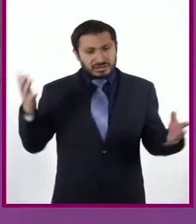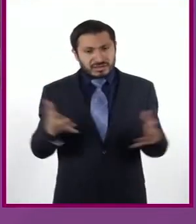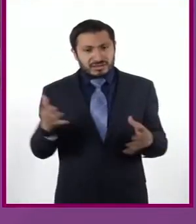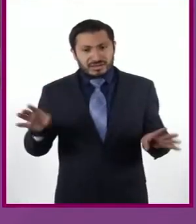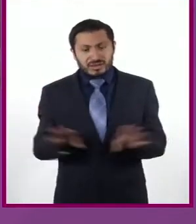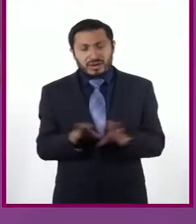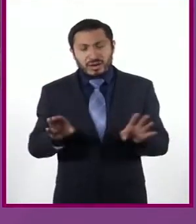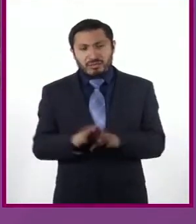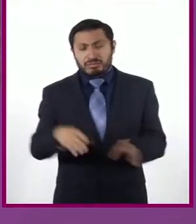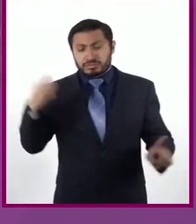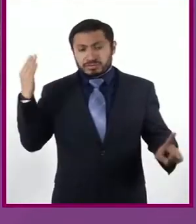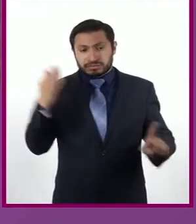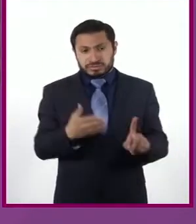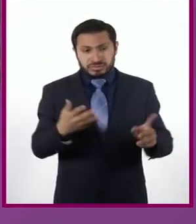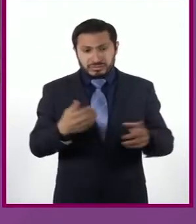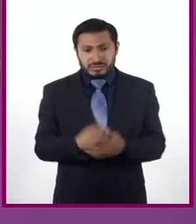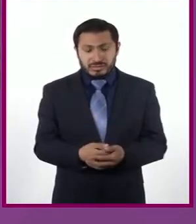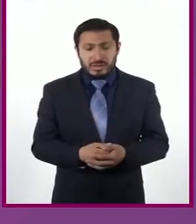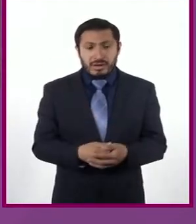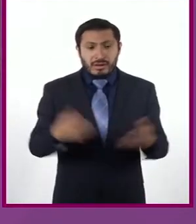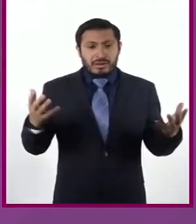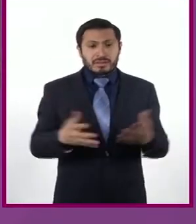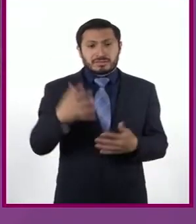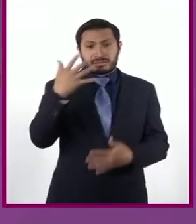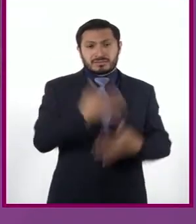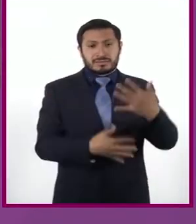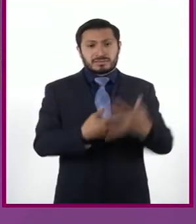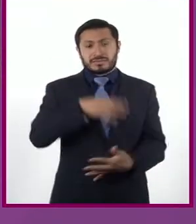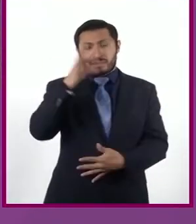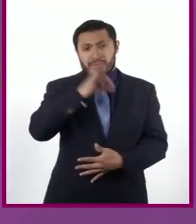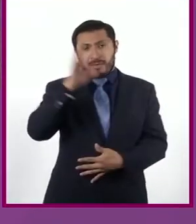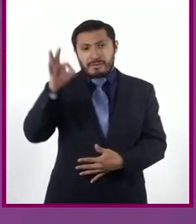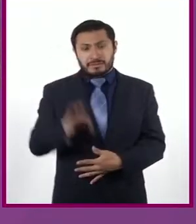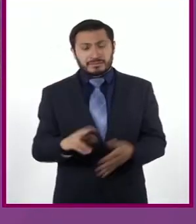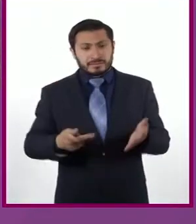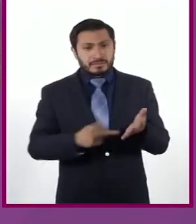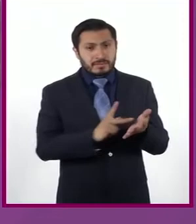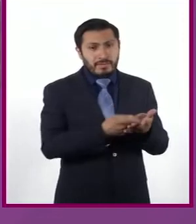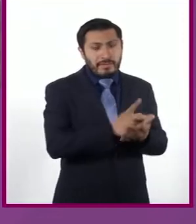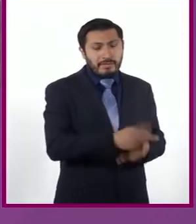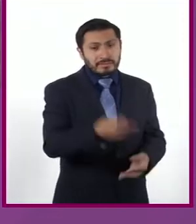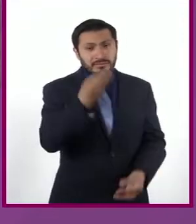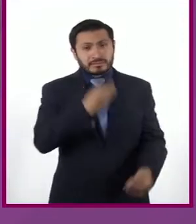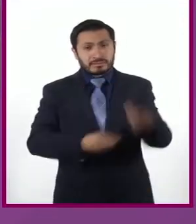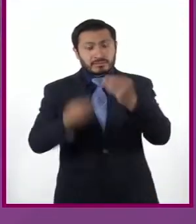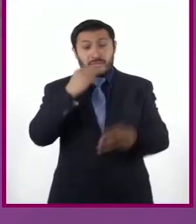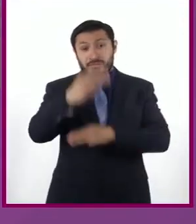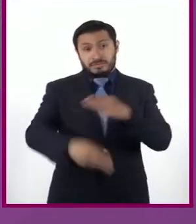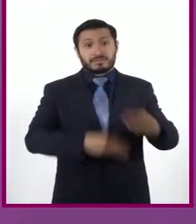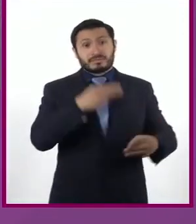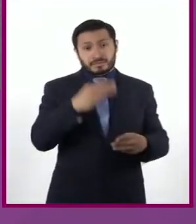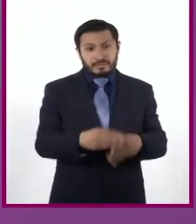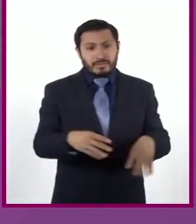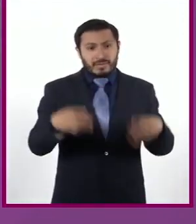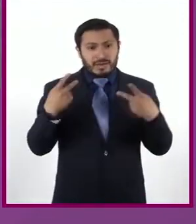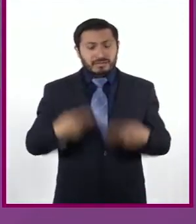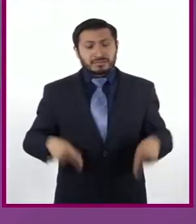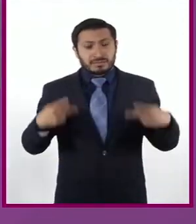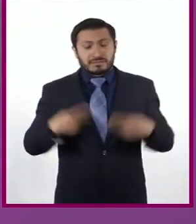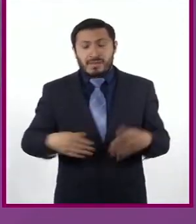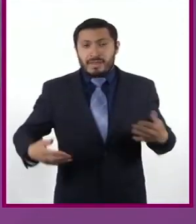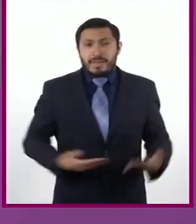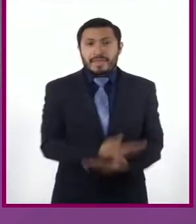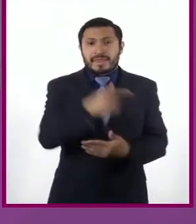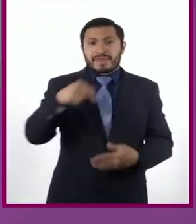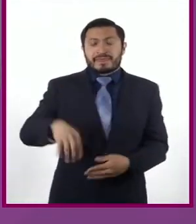de domesticar el 15% de las principales especies de plantas del sistema alimentario mundial. Ser centro de origen de las